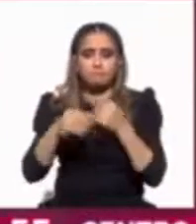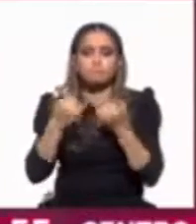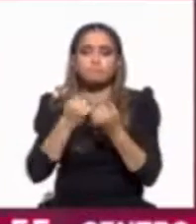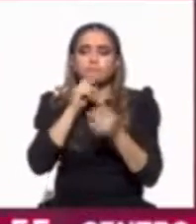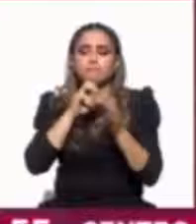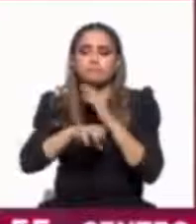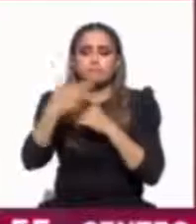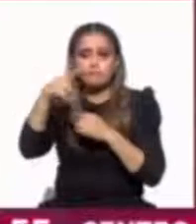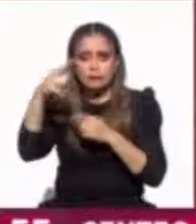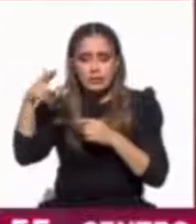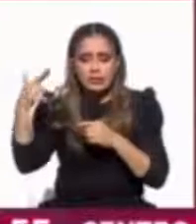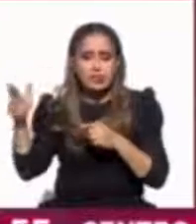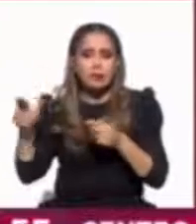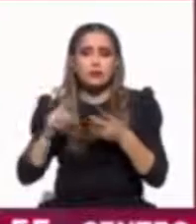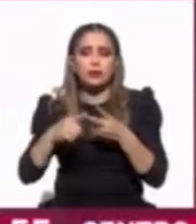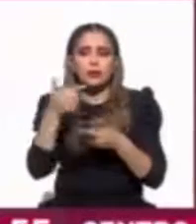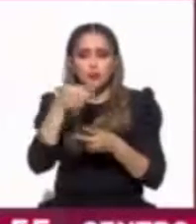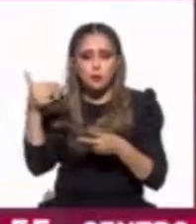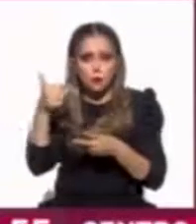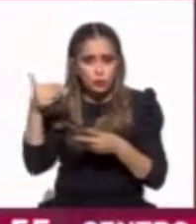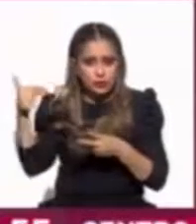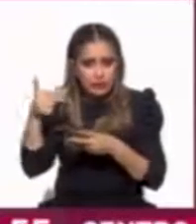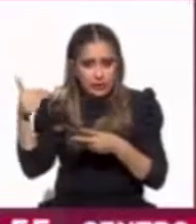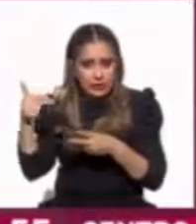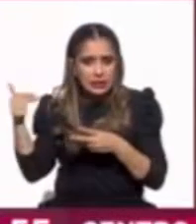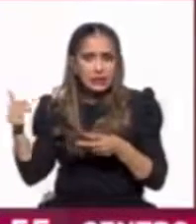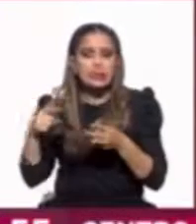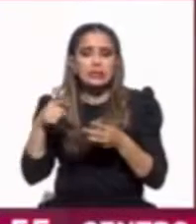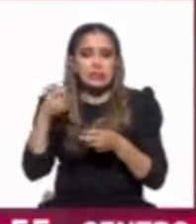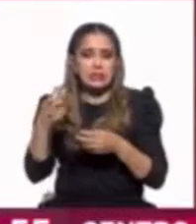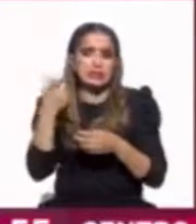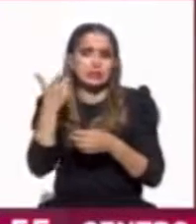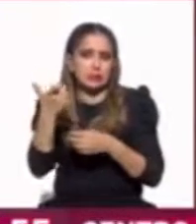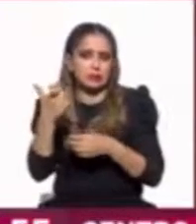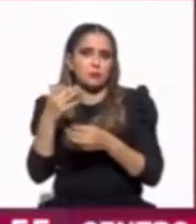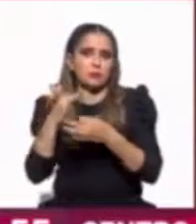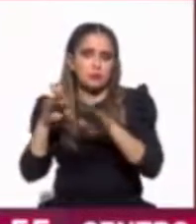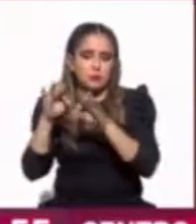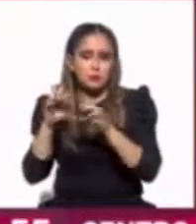restaurantero, sectores como el hotelero, que son parte importante de la economía,